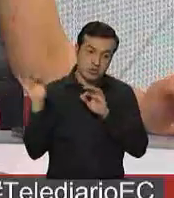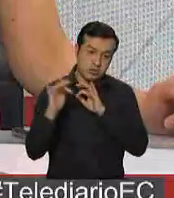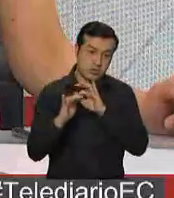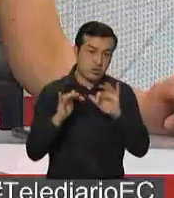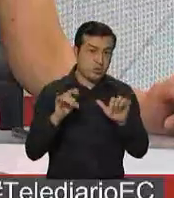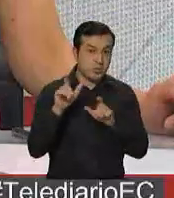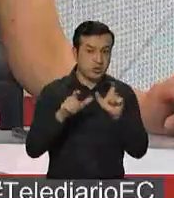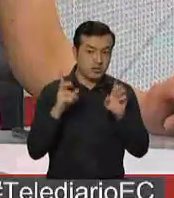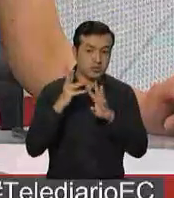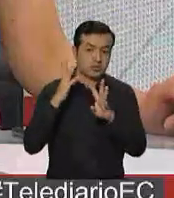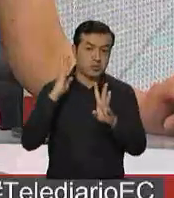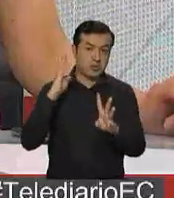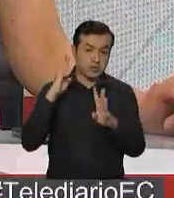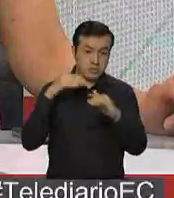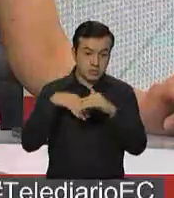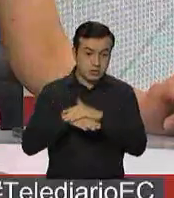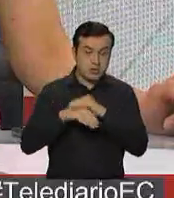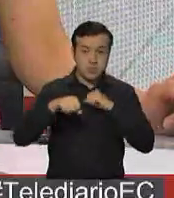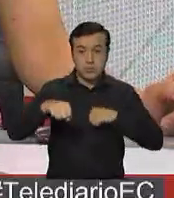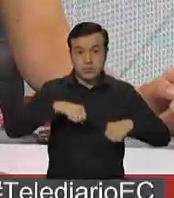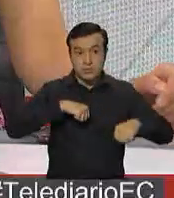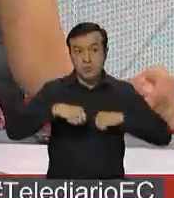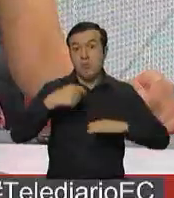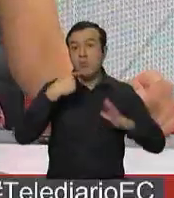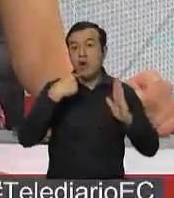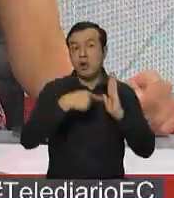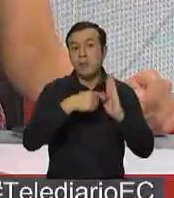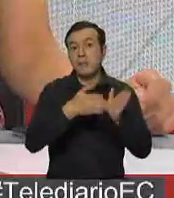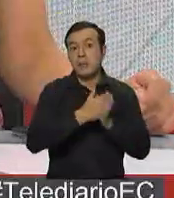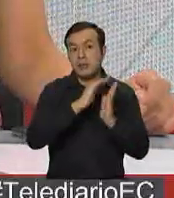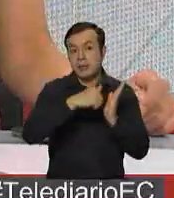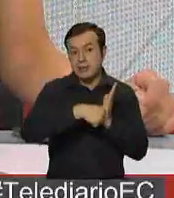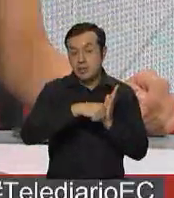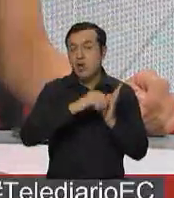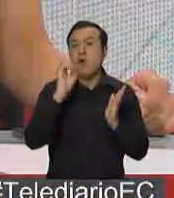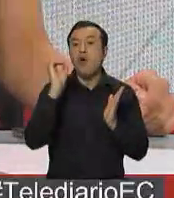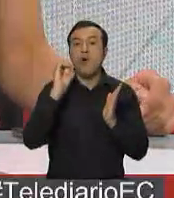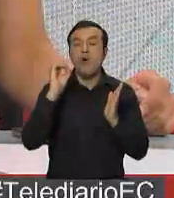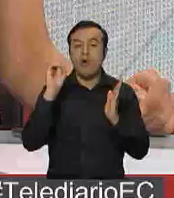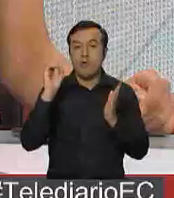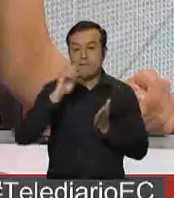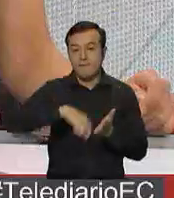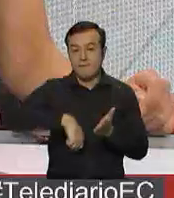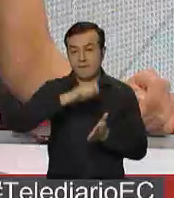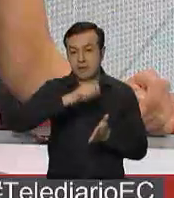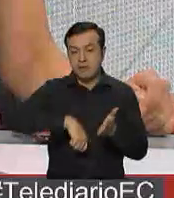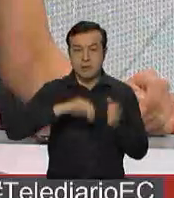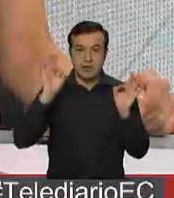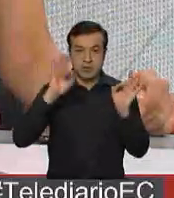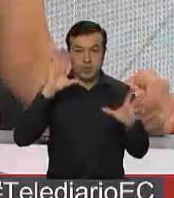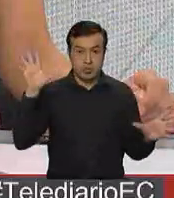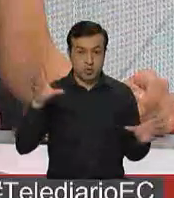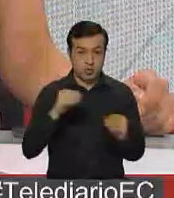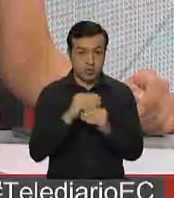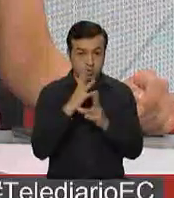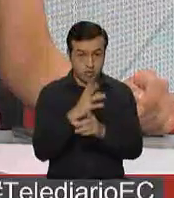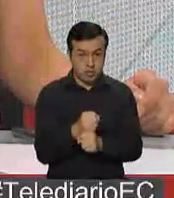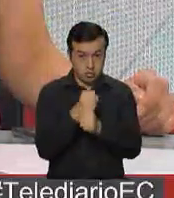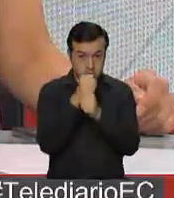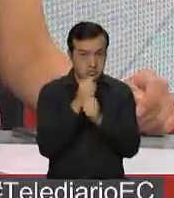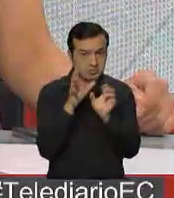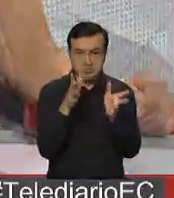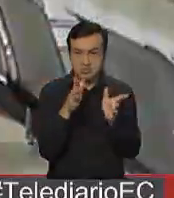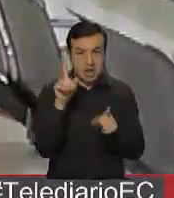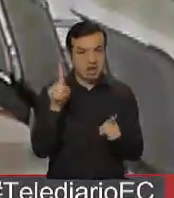ciudadanía hace filas para ingresar y hacer trámites como cedulación y firma electrónica. Sin embargo, no todos toman las medidas de bioseguridad.